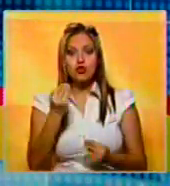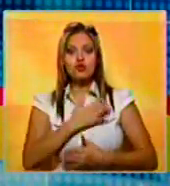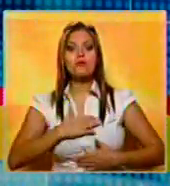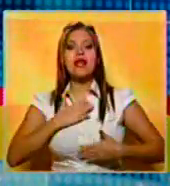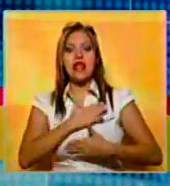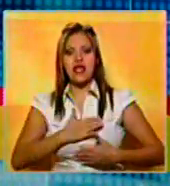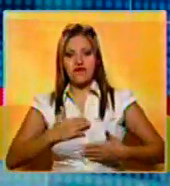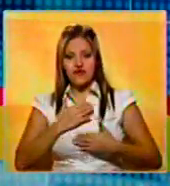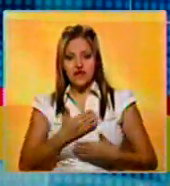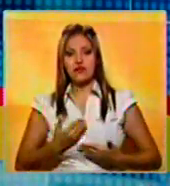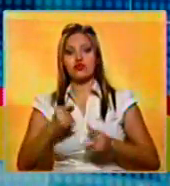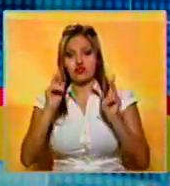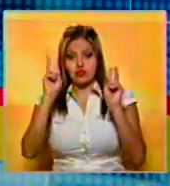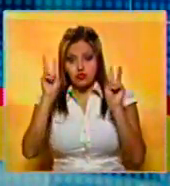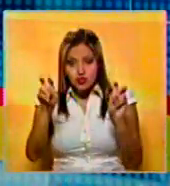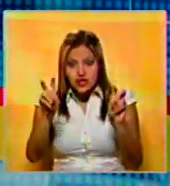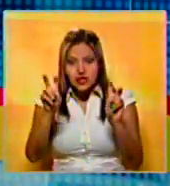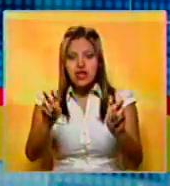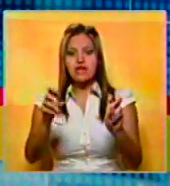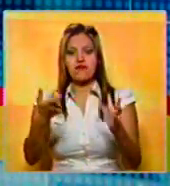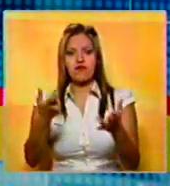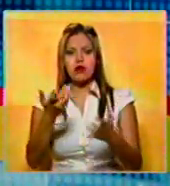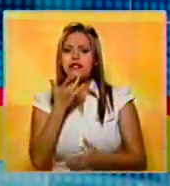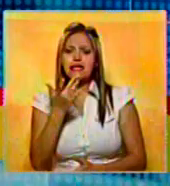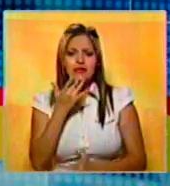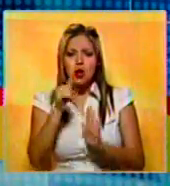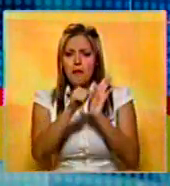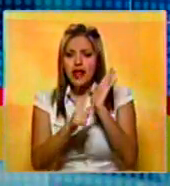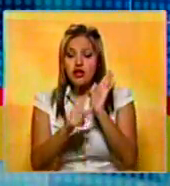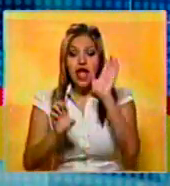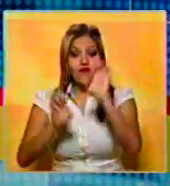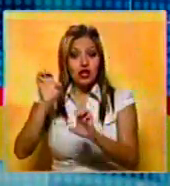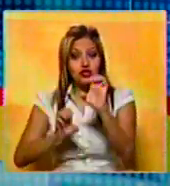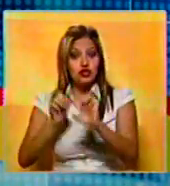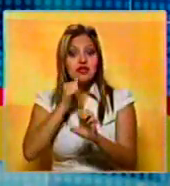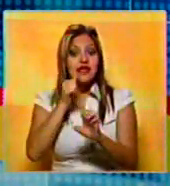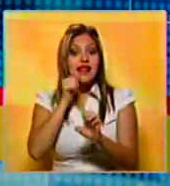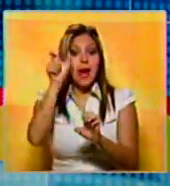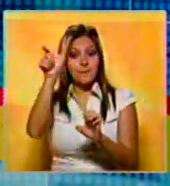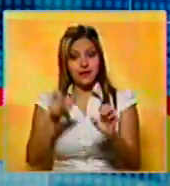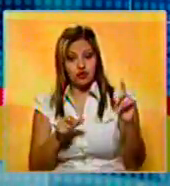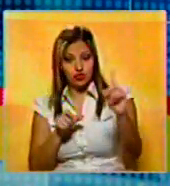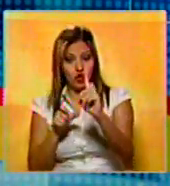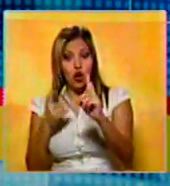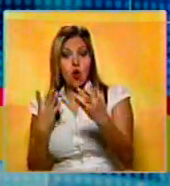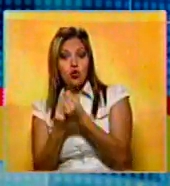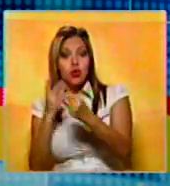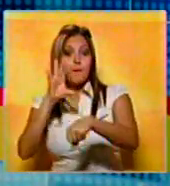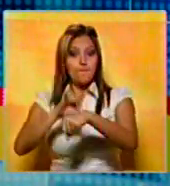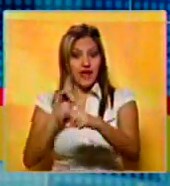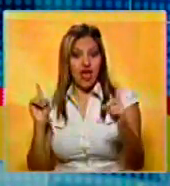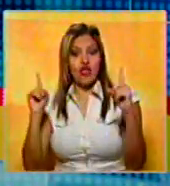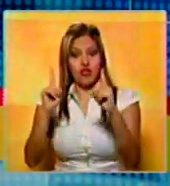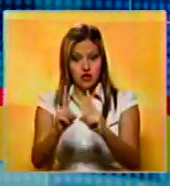que acompañan a esta técnica mínimamente invasiva deberán ser evaluadas por la paciente y su médico. Si usted